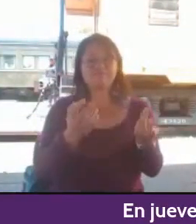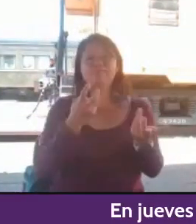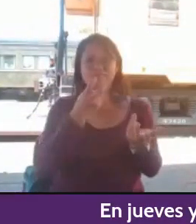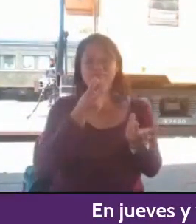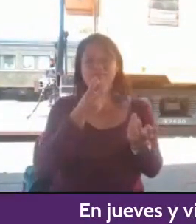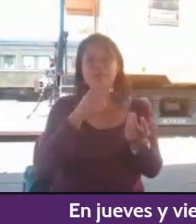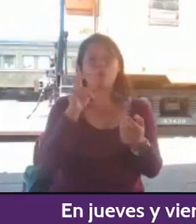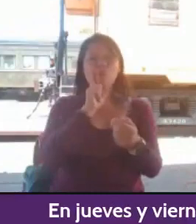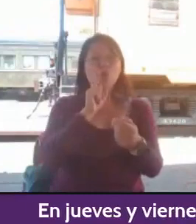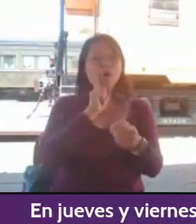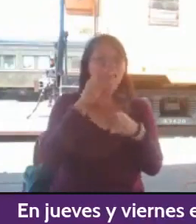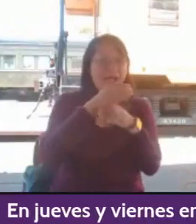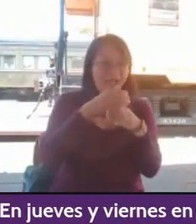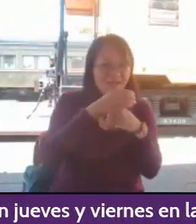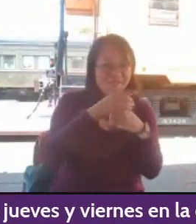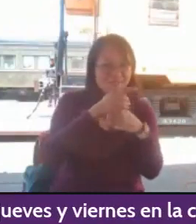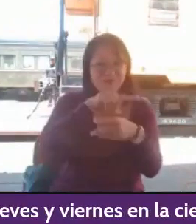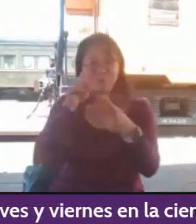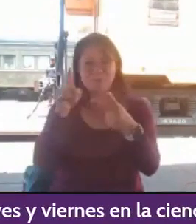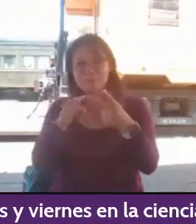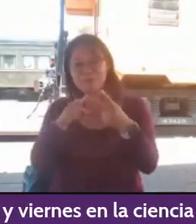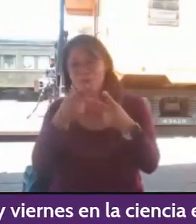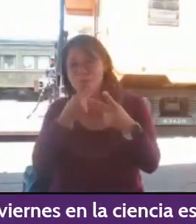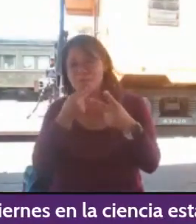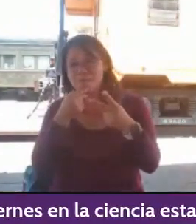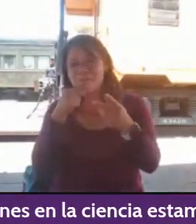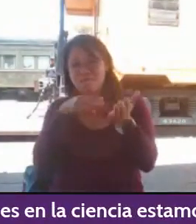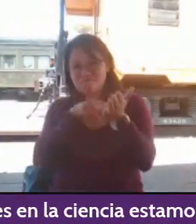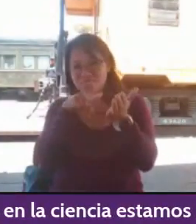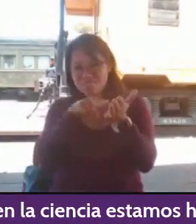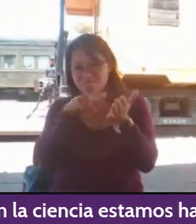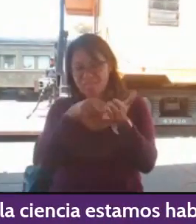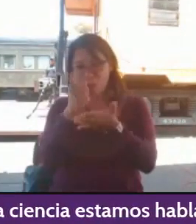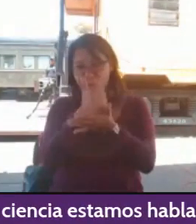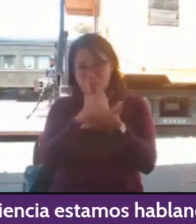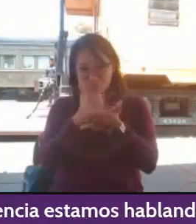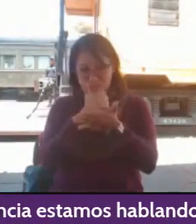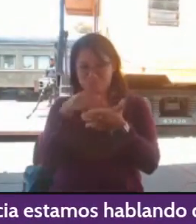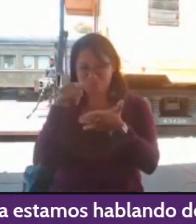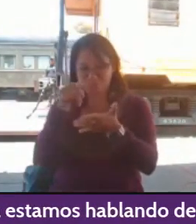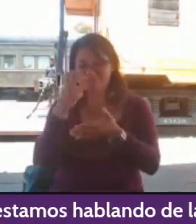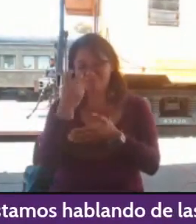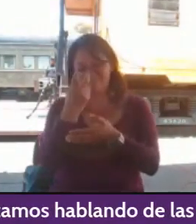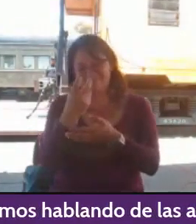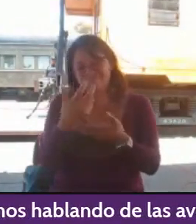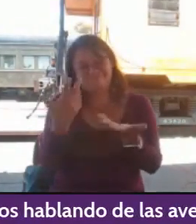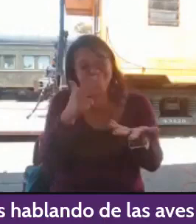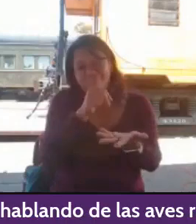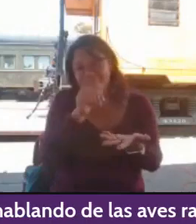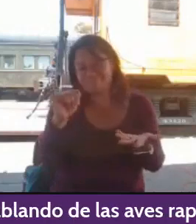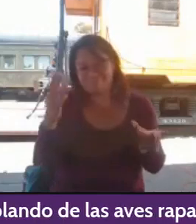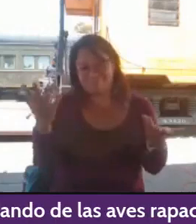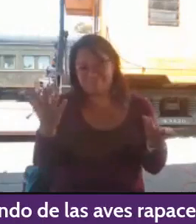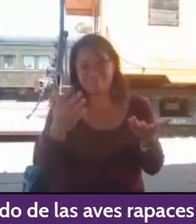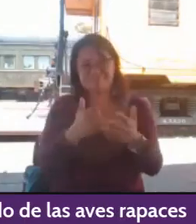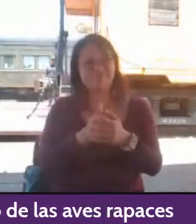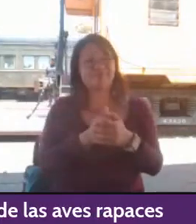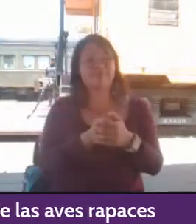color cafecito, el macho es el de color negro con ese azul turquesa hermoso, pero bueno, así es en la naturaleza. Otra más, por